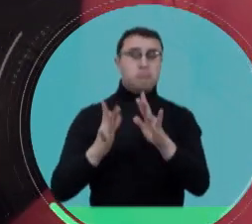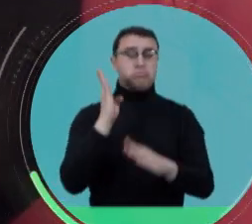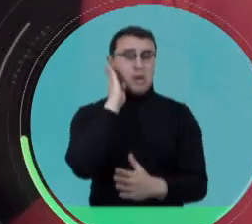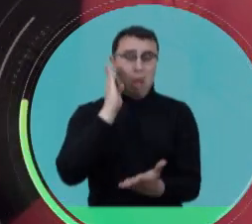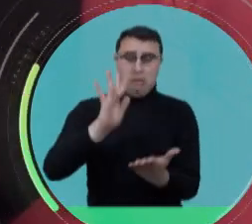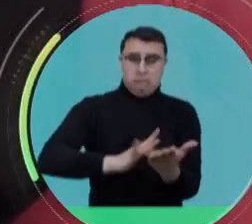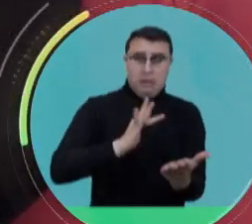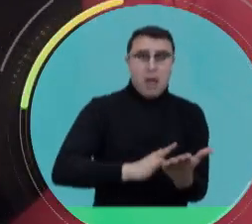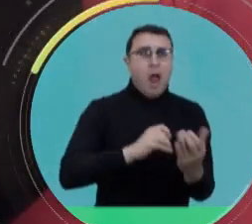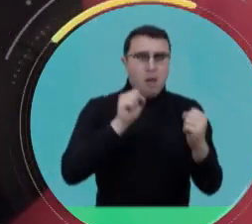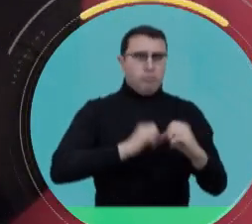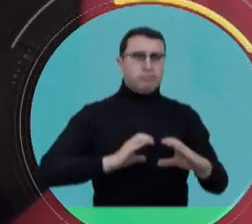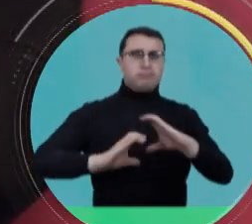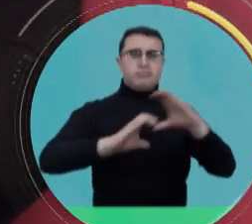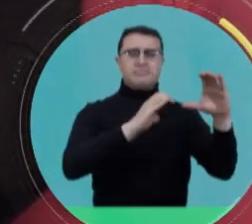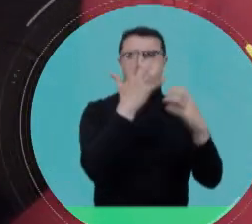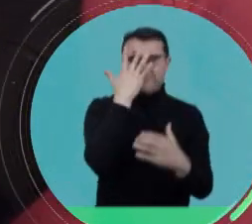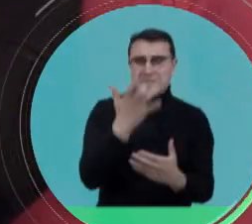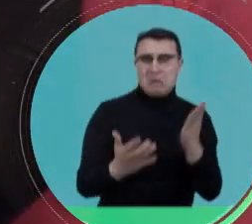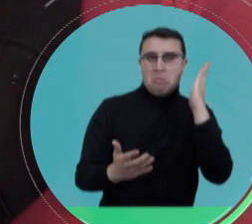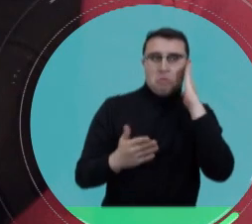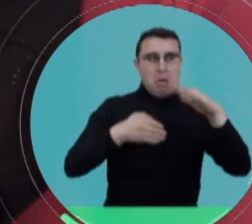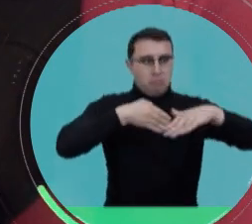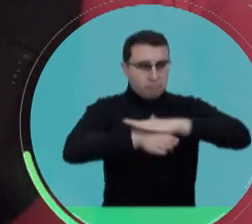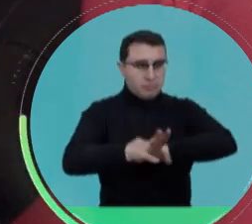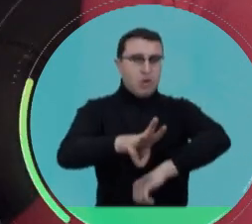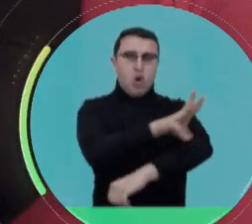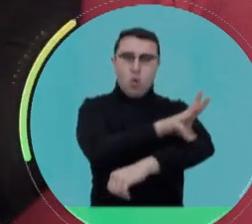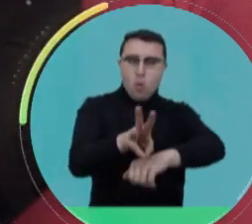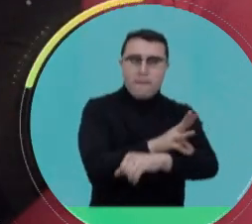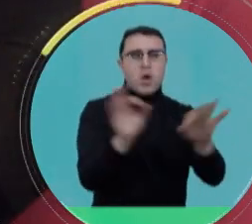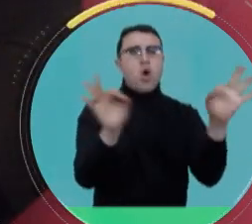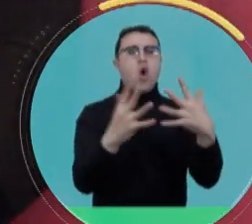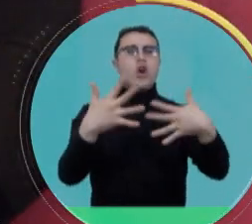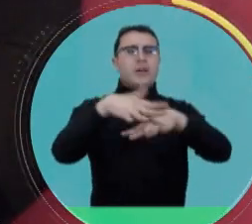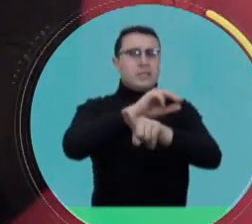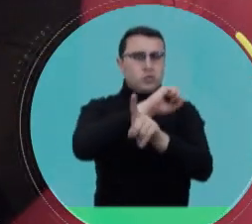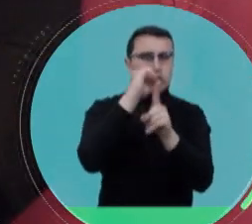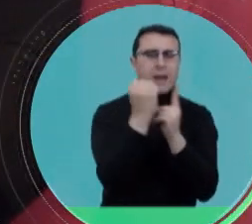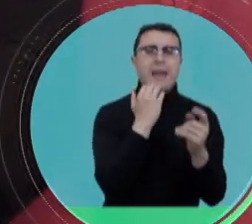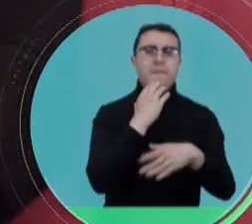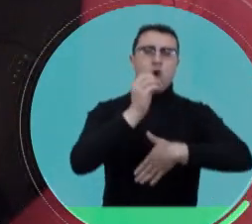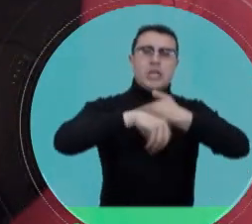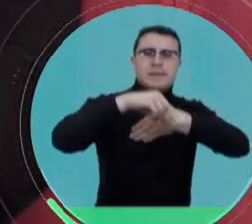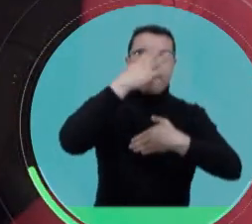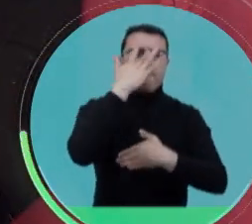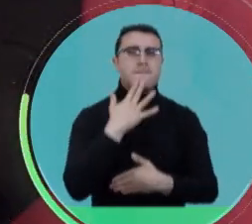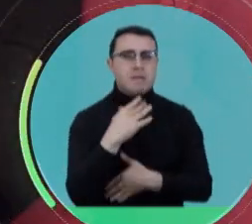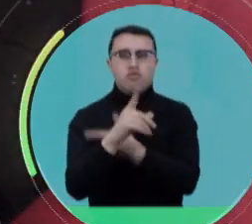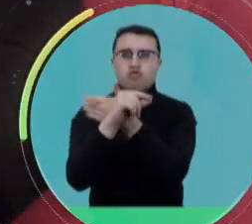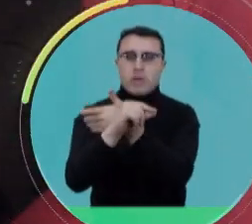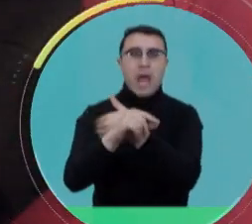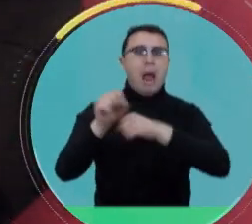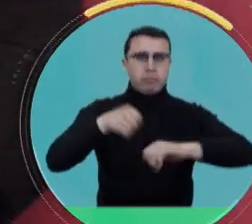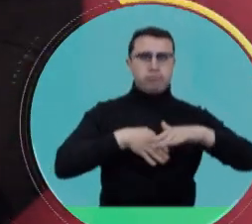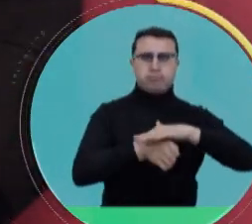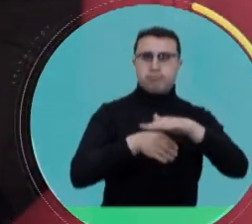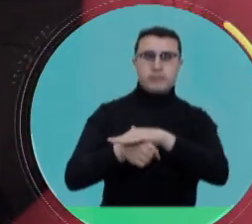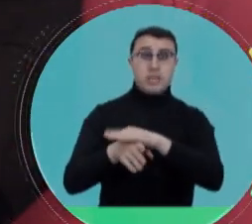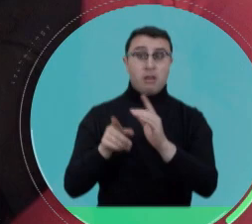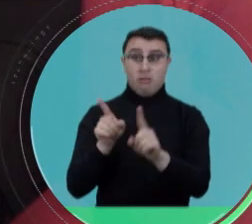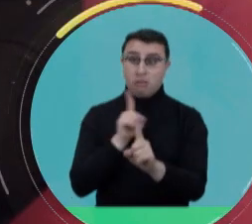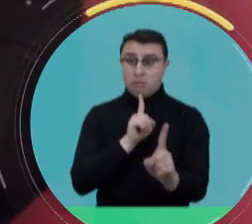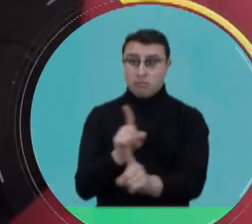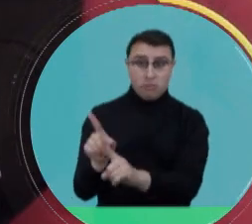de conectarnos con nuestros dispositivos móviles porque con mi dispositivo móvil me puedo conectar con la página web eh con redes sociales como Instagram